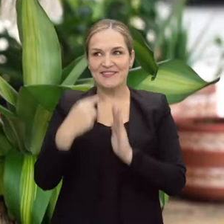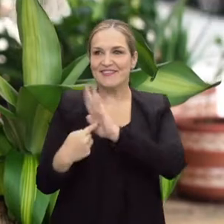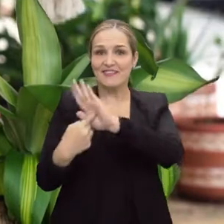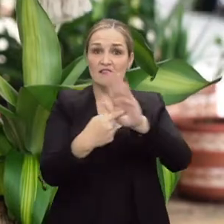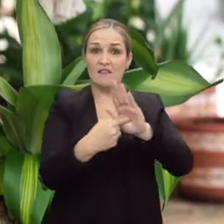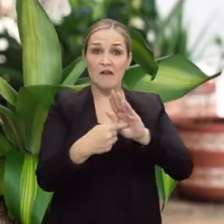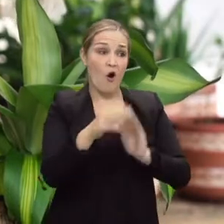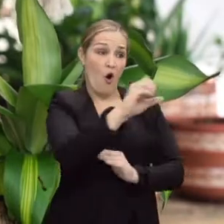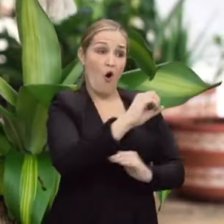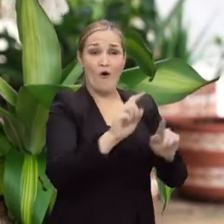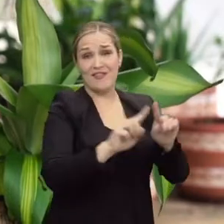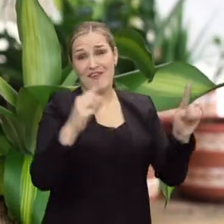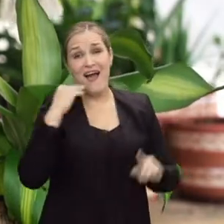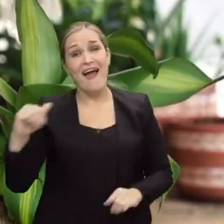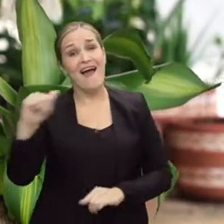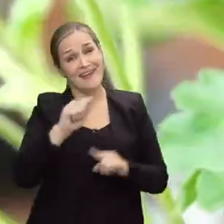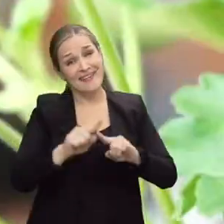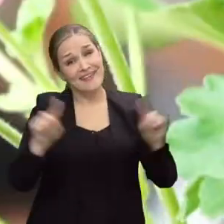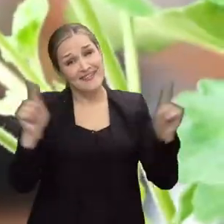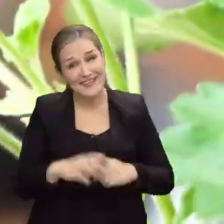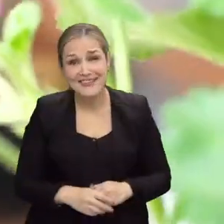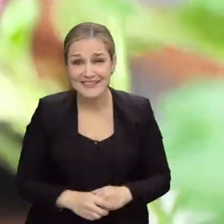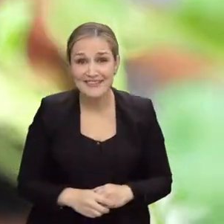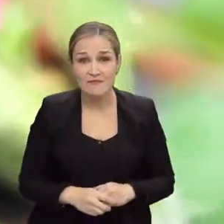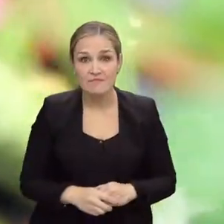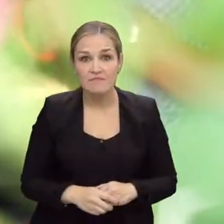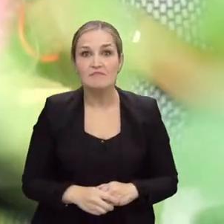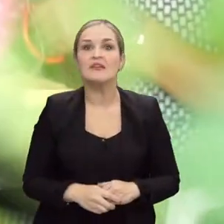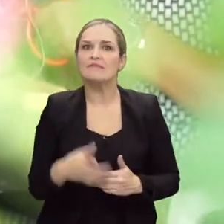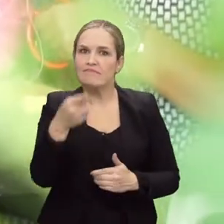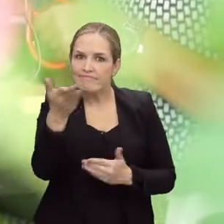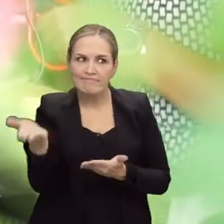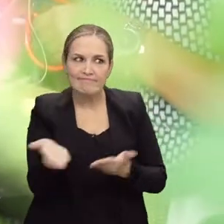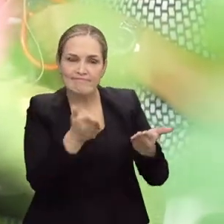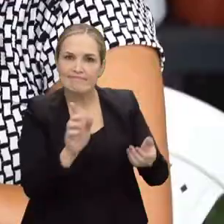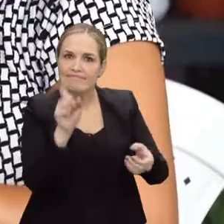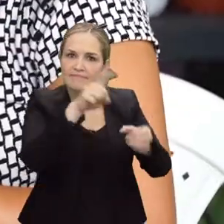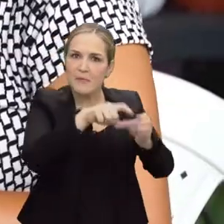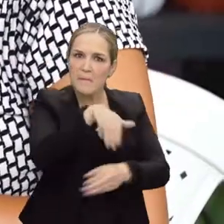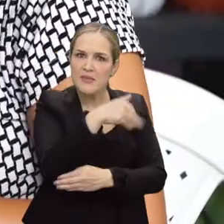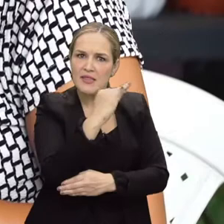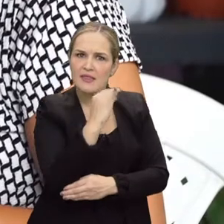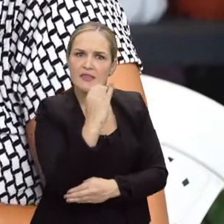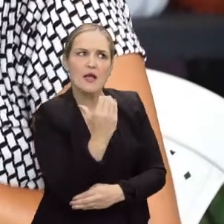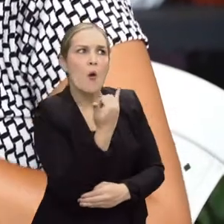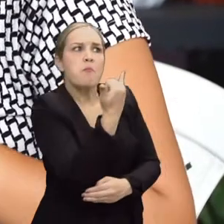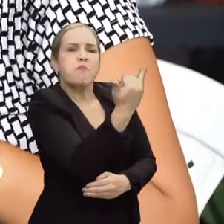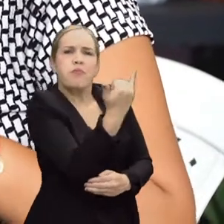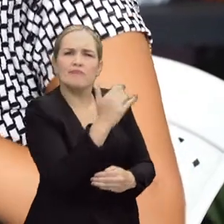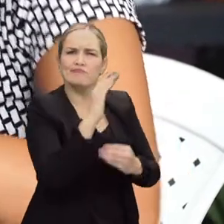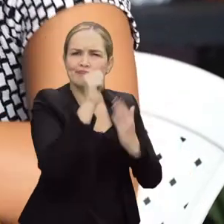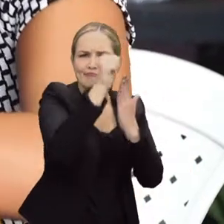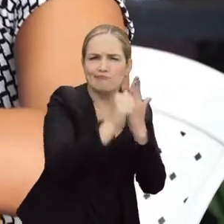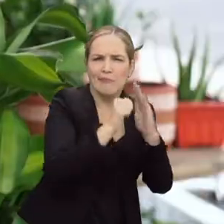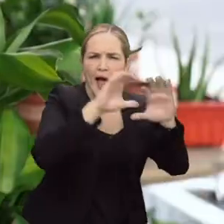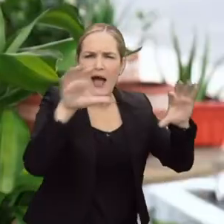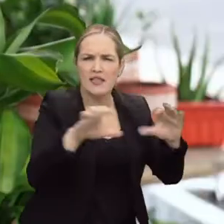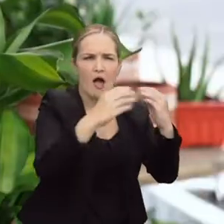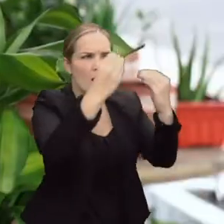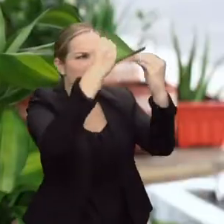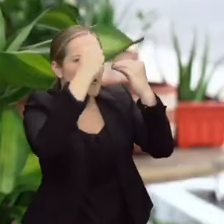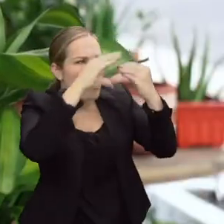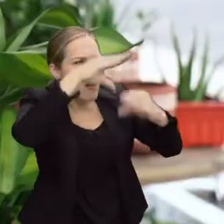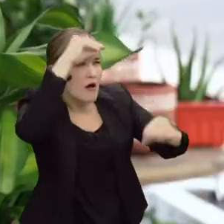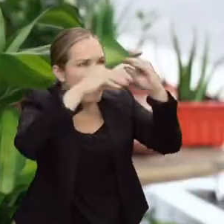resaltar ante la sociedad y eso nos hace diferentes del hombre. Busquen este tipo de programas. El ministerio ofrece muchísimos programas que nos